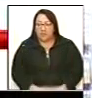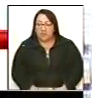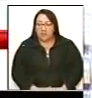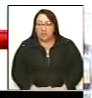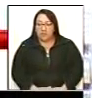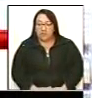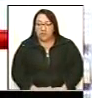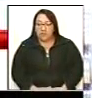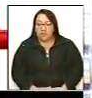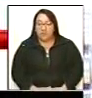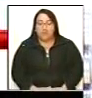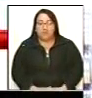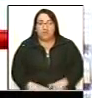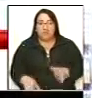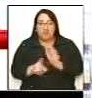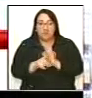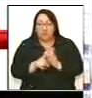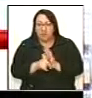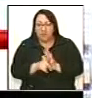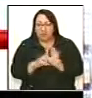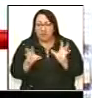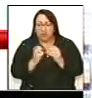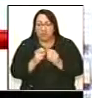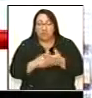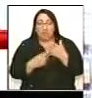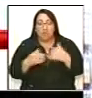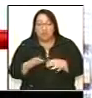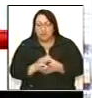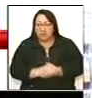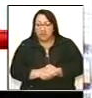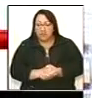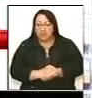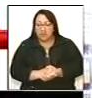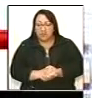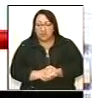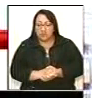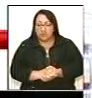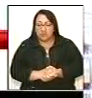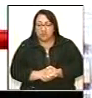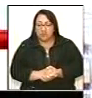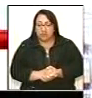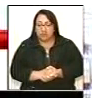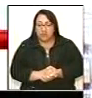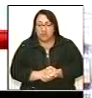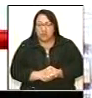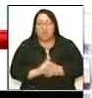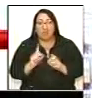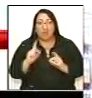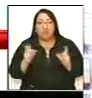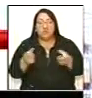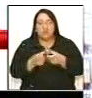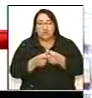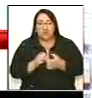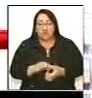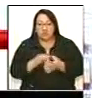la ley, primero, no concurrentemente, la ley de la comisión especial